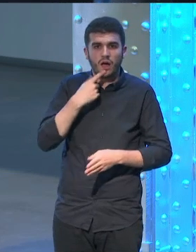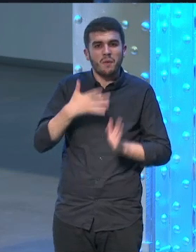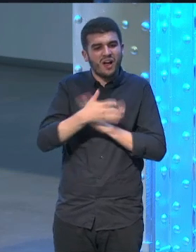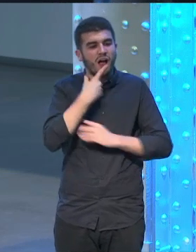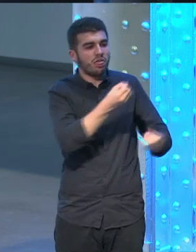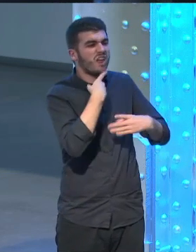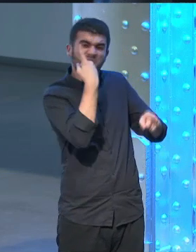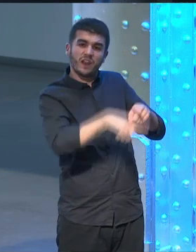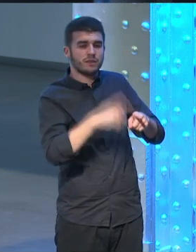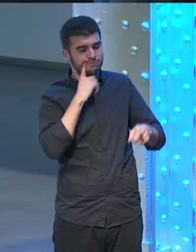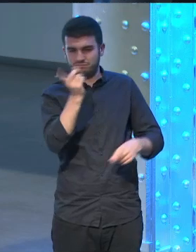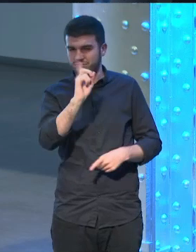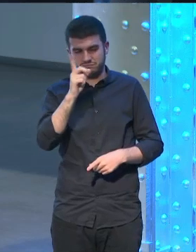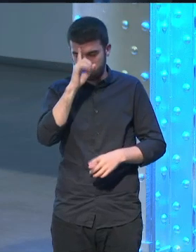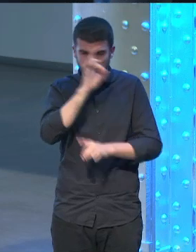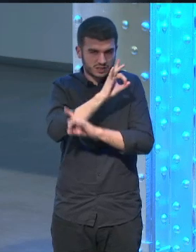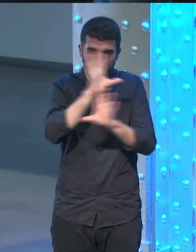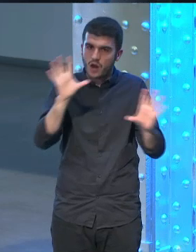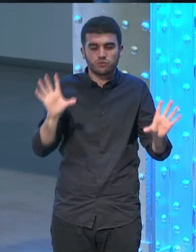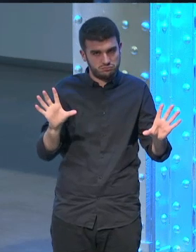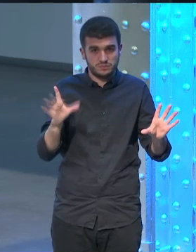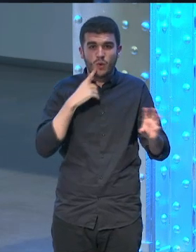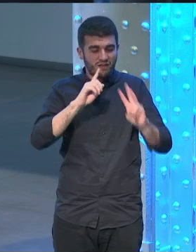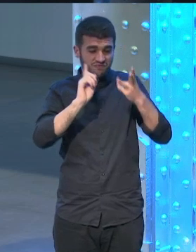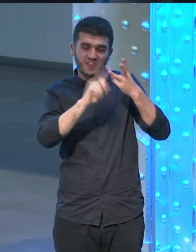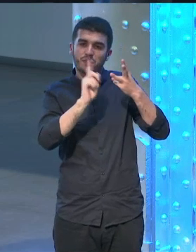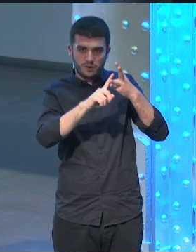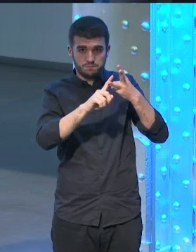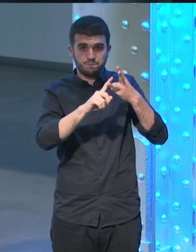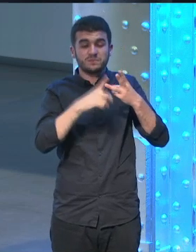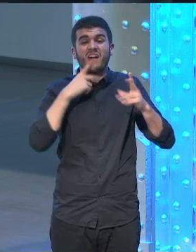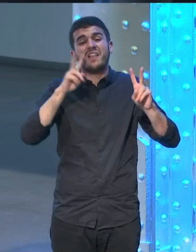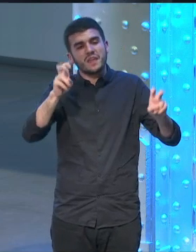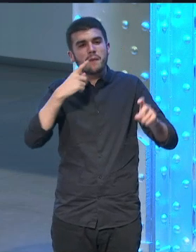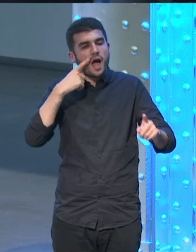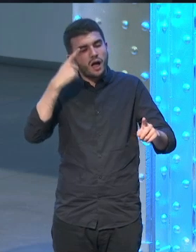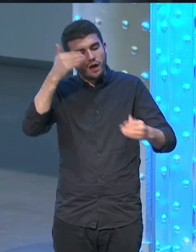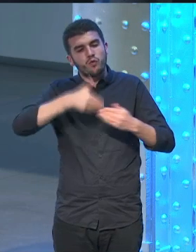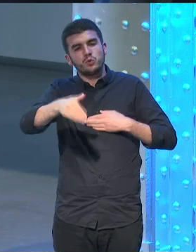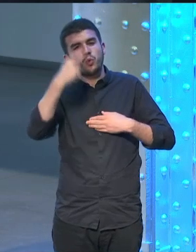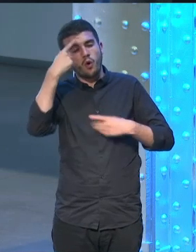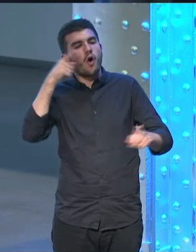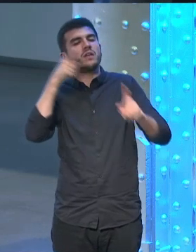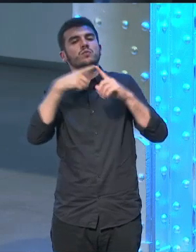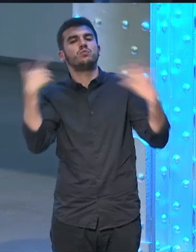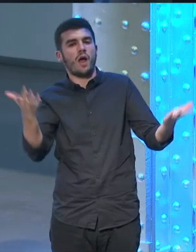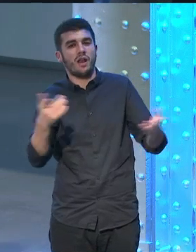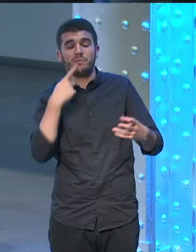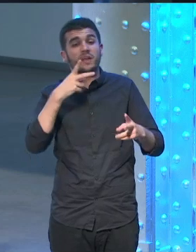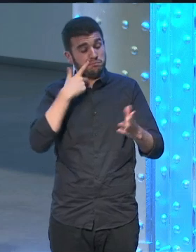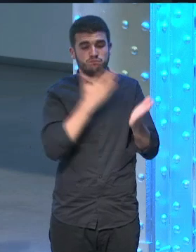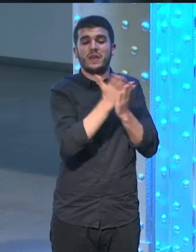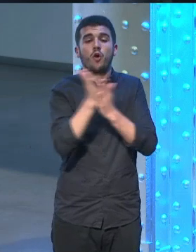¿no? Tercer punto. La gestión de las expectativas. Una de las cosas que nos cuentan los